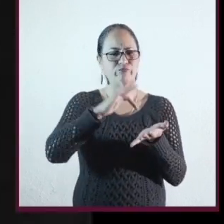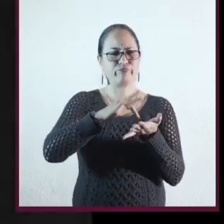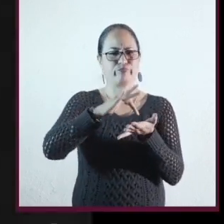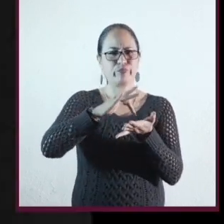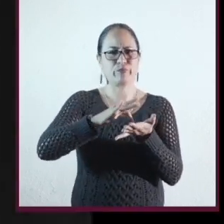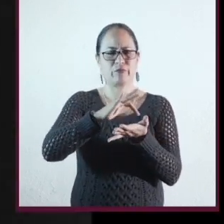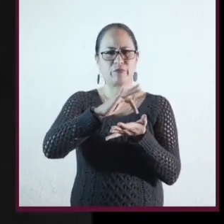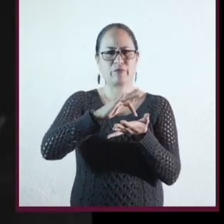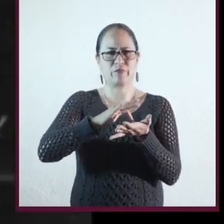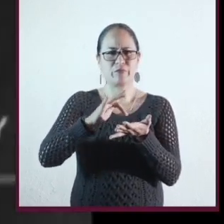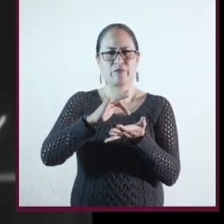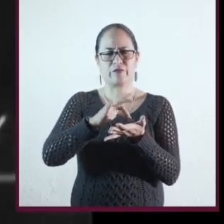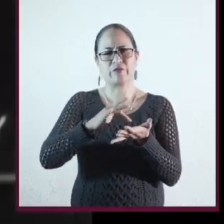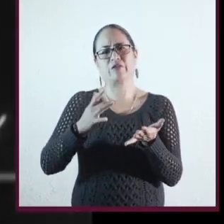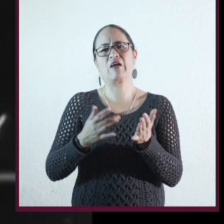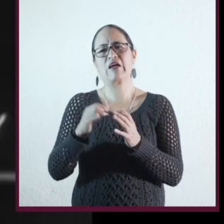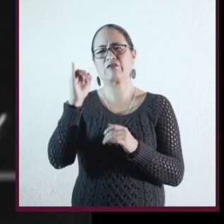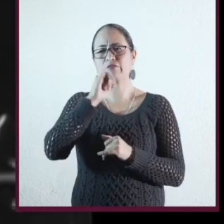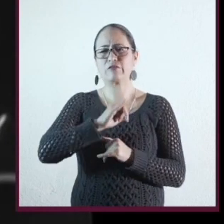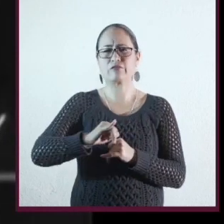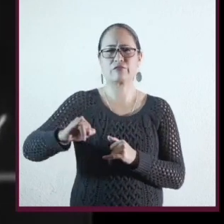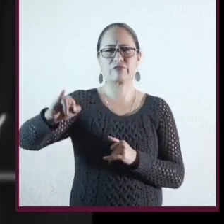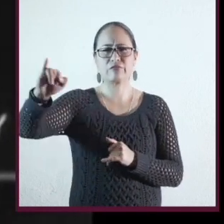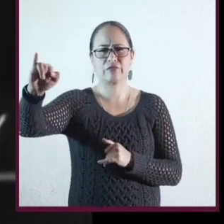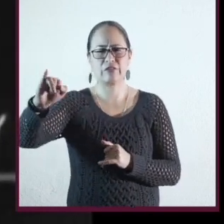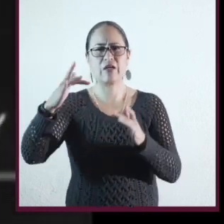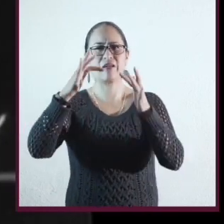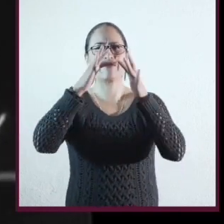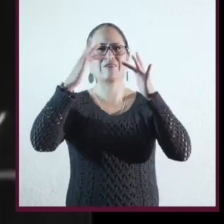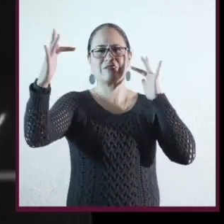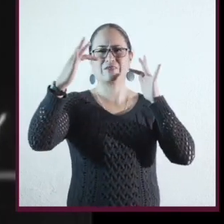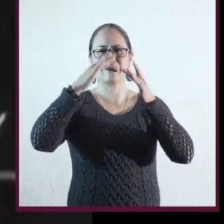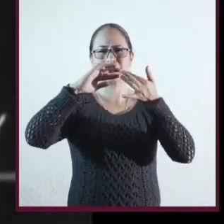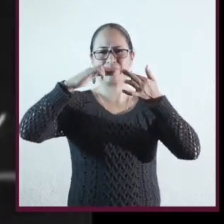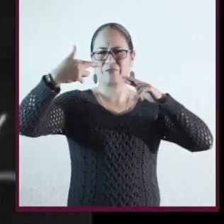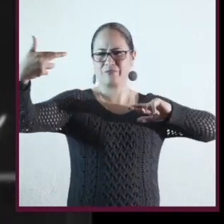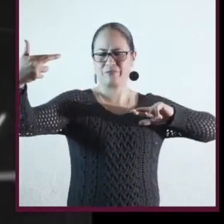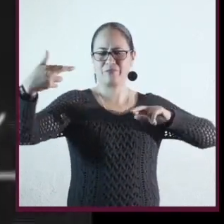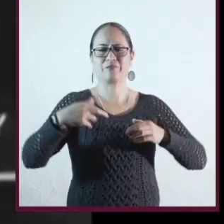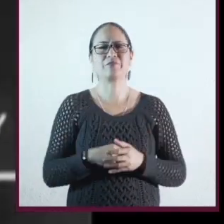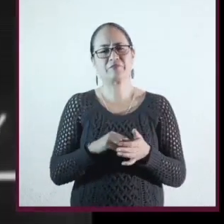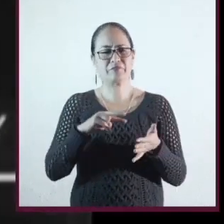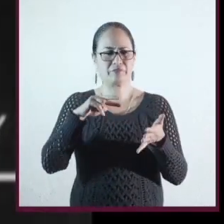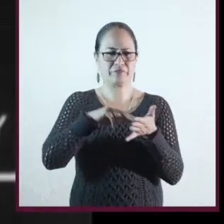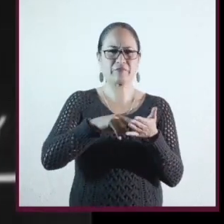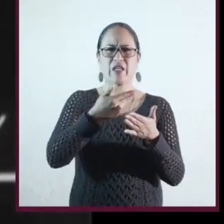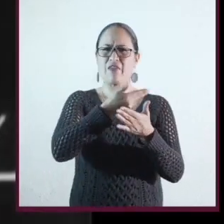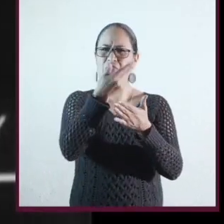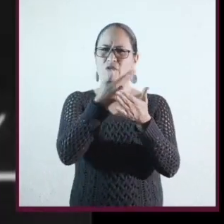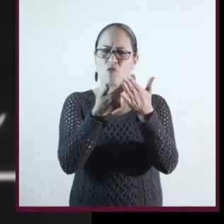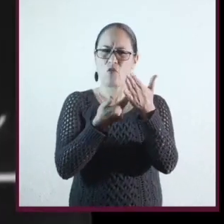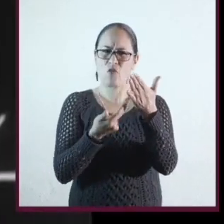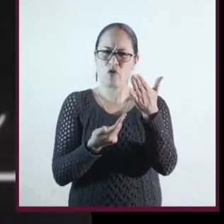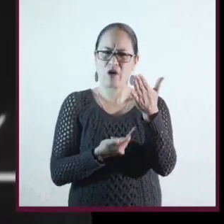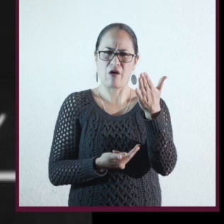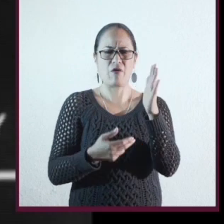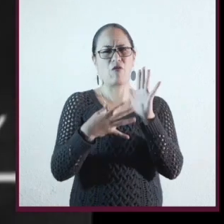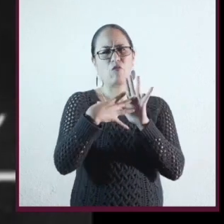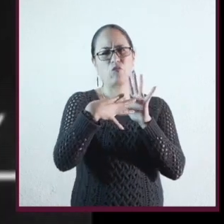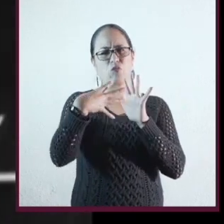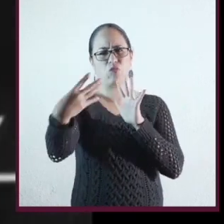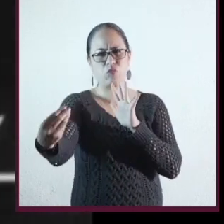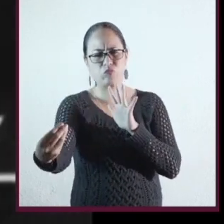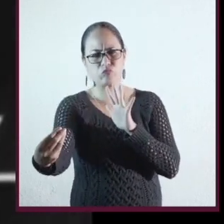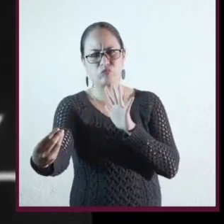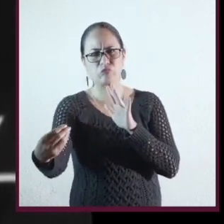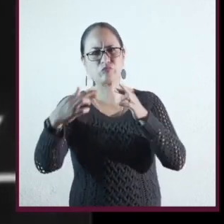usando electroimanes a distancia conectados por cables. Estos electroimanes dibujaban el código del mensaje que llegaba